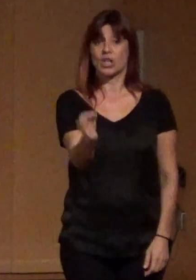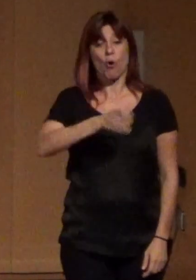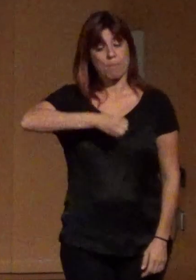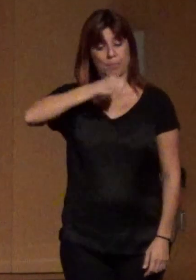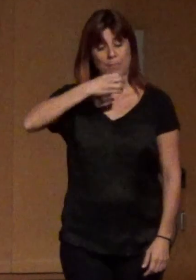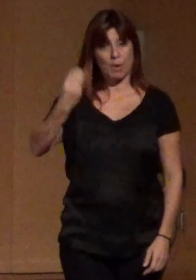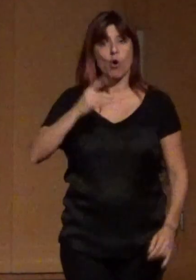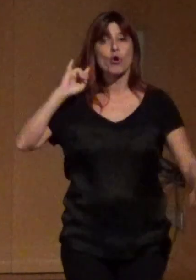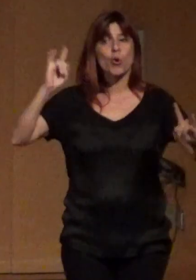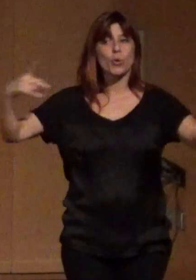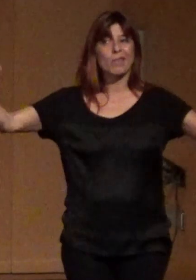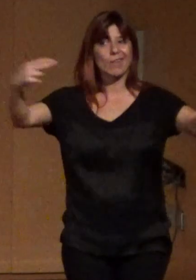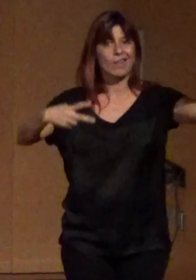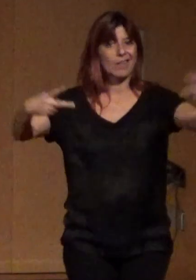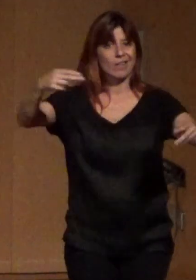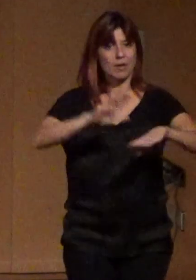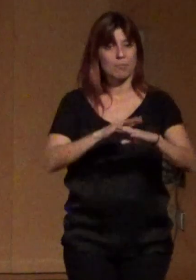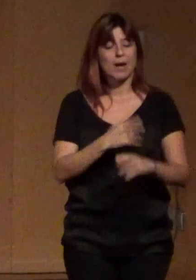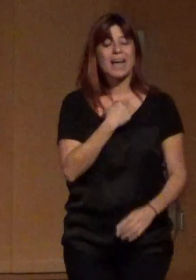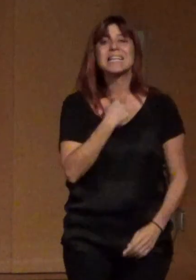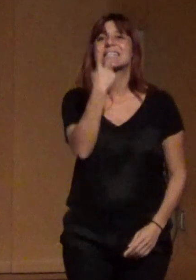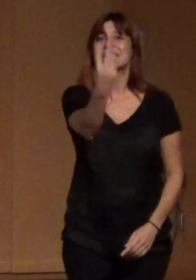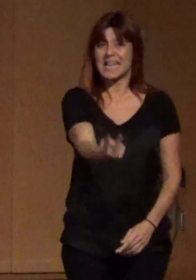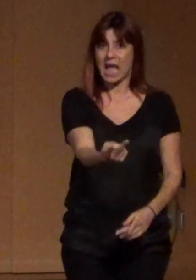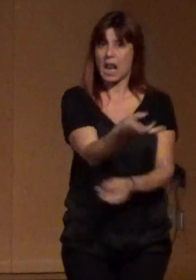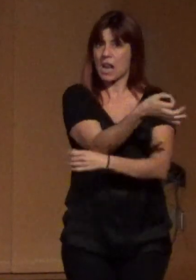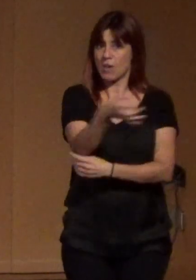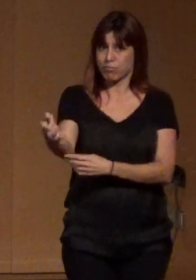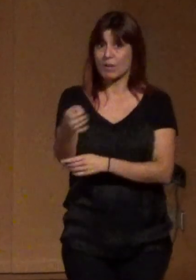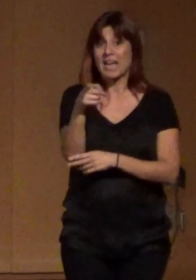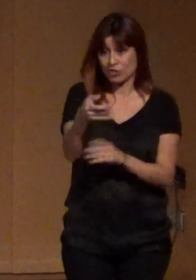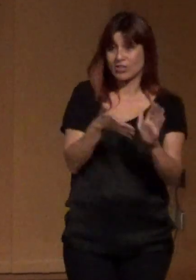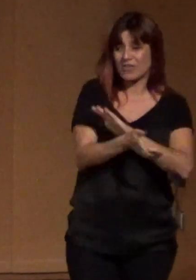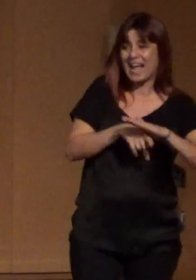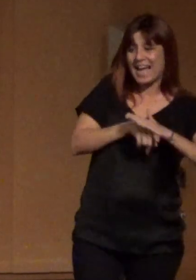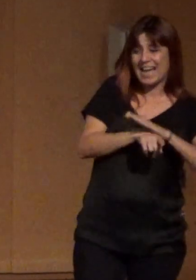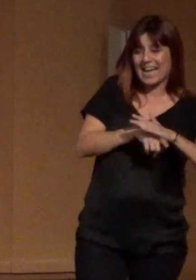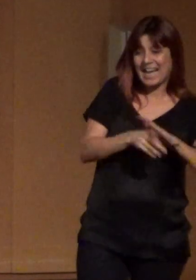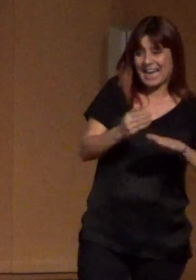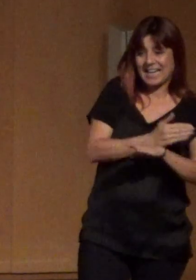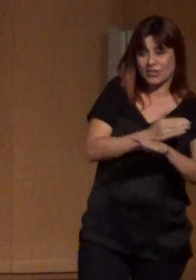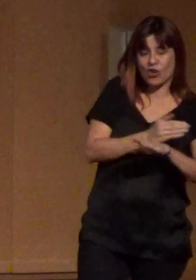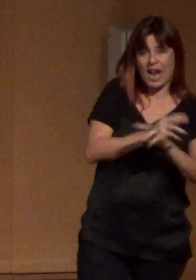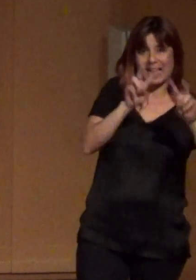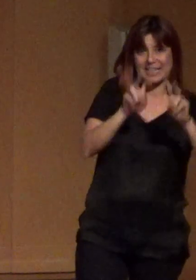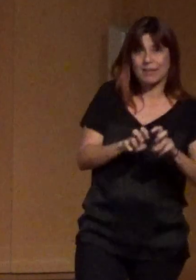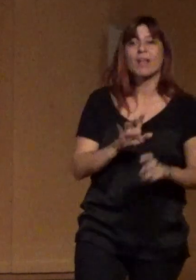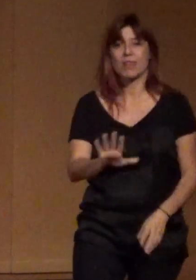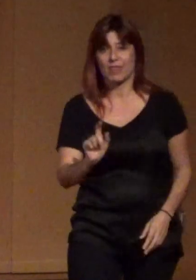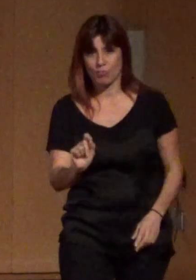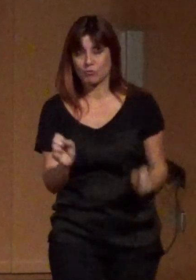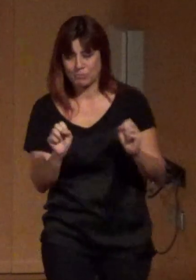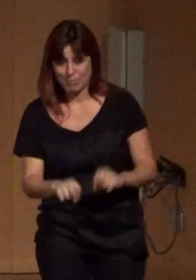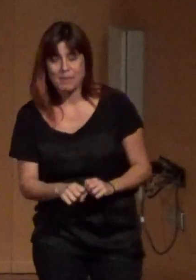interferencia, para que la señal llegue. Entonces, eso interesa mucho en cómo se gestiona la atención, ¿no? Y se gestiona con estos parámetros 5 minutos